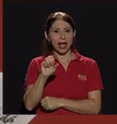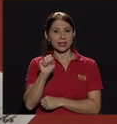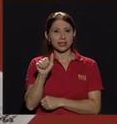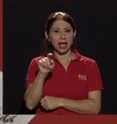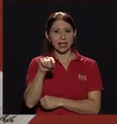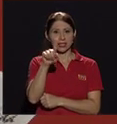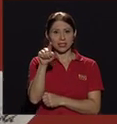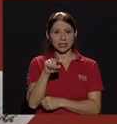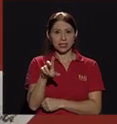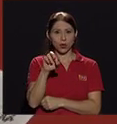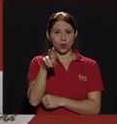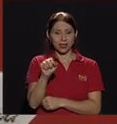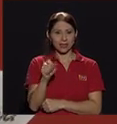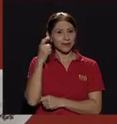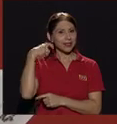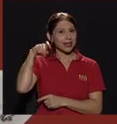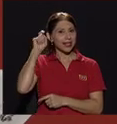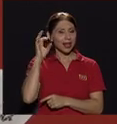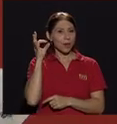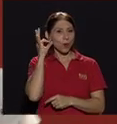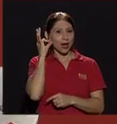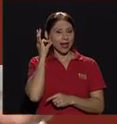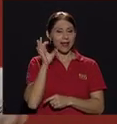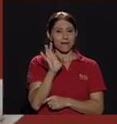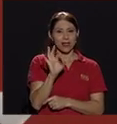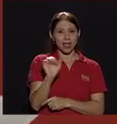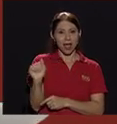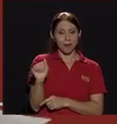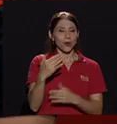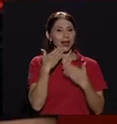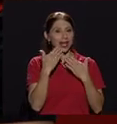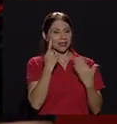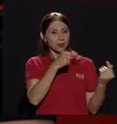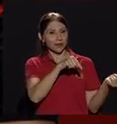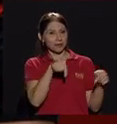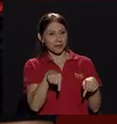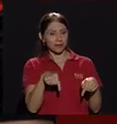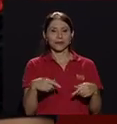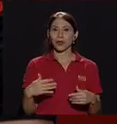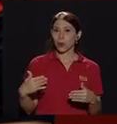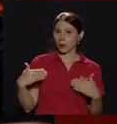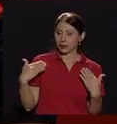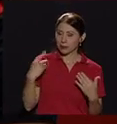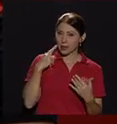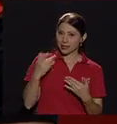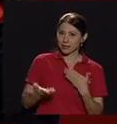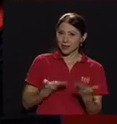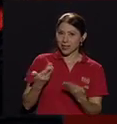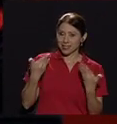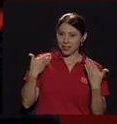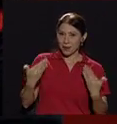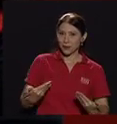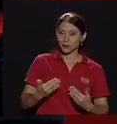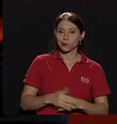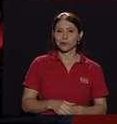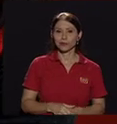Cortés, secretaria de la Mujer del Frente Amplio. Gracias por estar con nosotros, Marcela. Un placer, para servirle, aquí